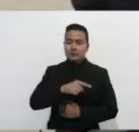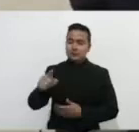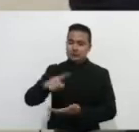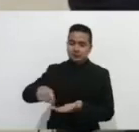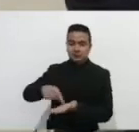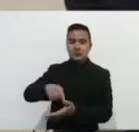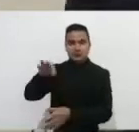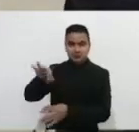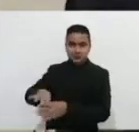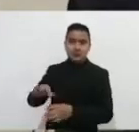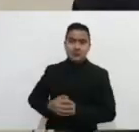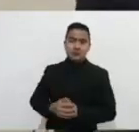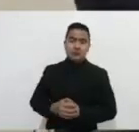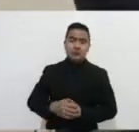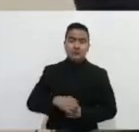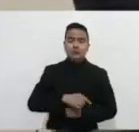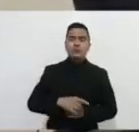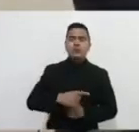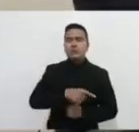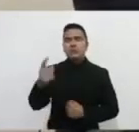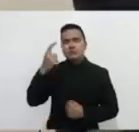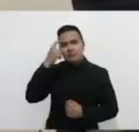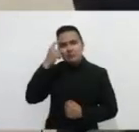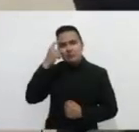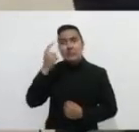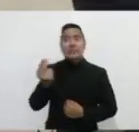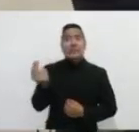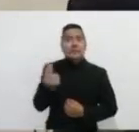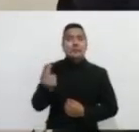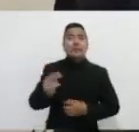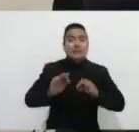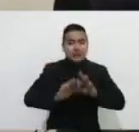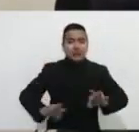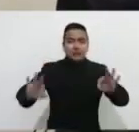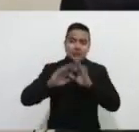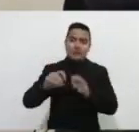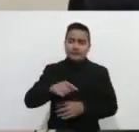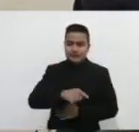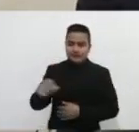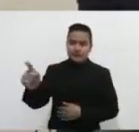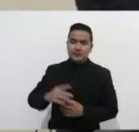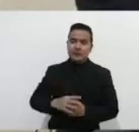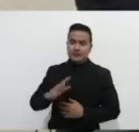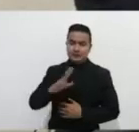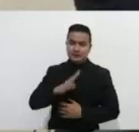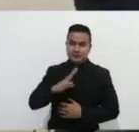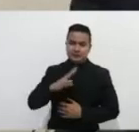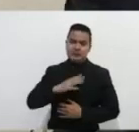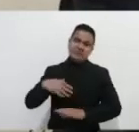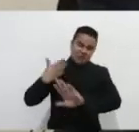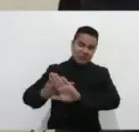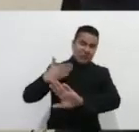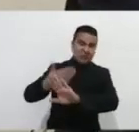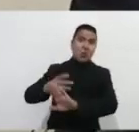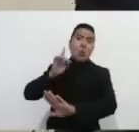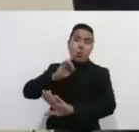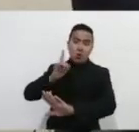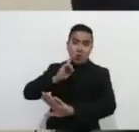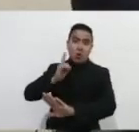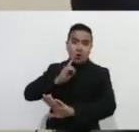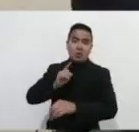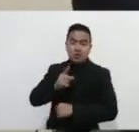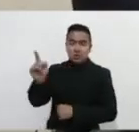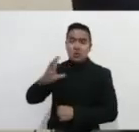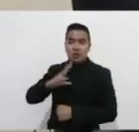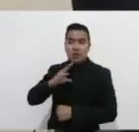Uno de los temas que hay que poner sobre la mesa es precisamente el de la violencia política en contra de las mujeres, específicamente